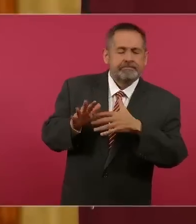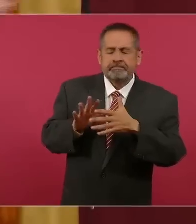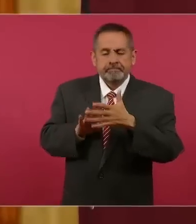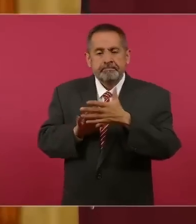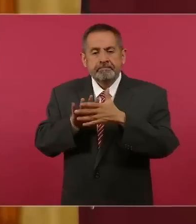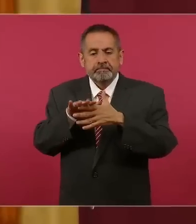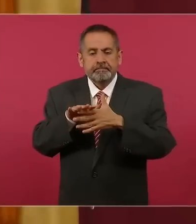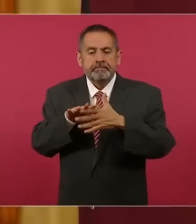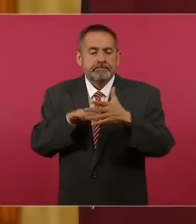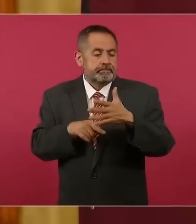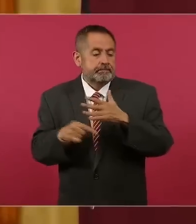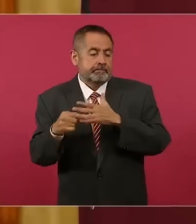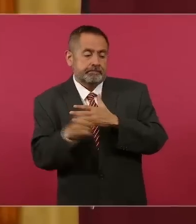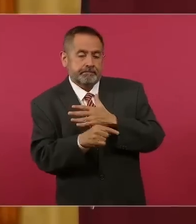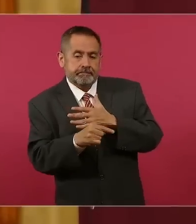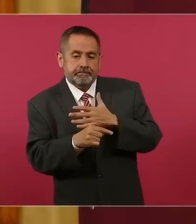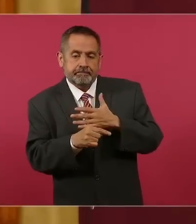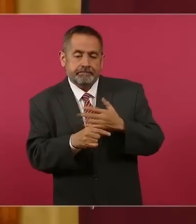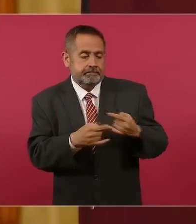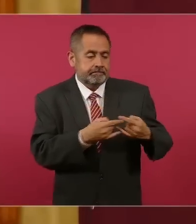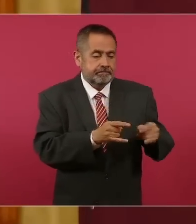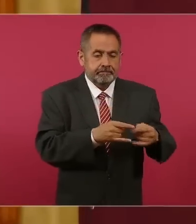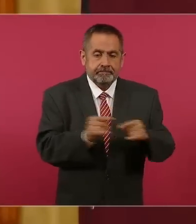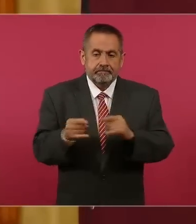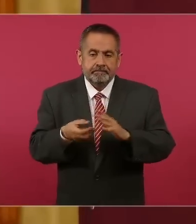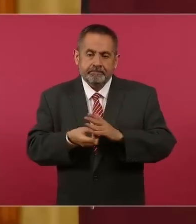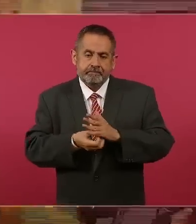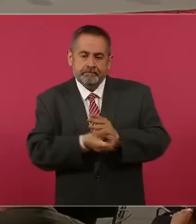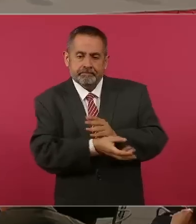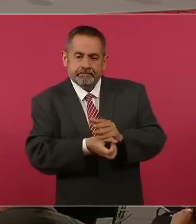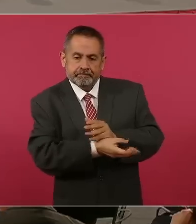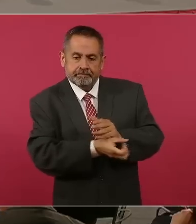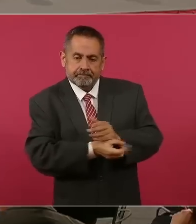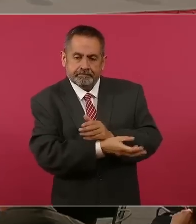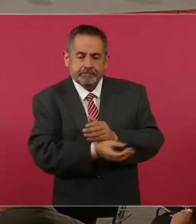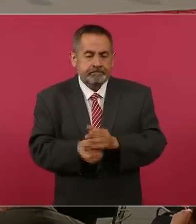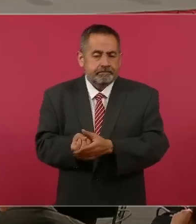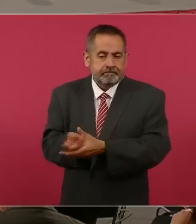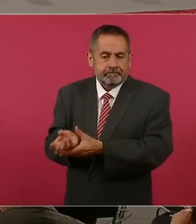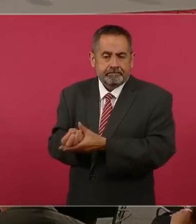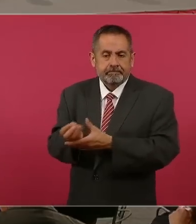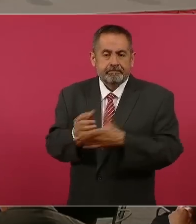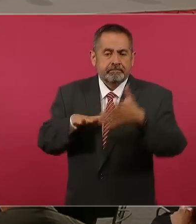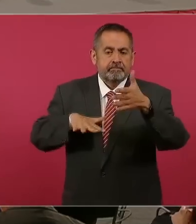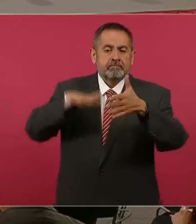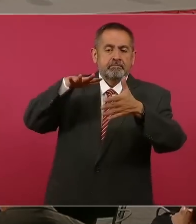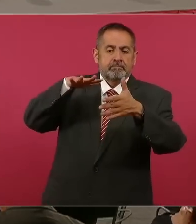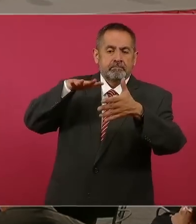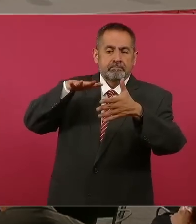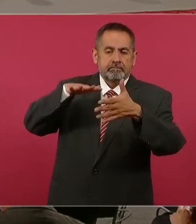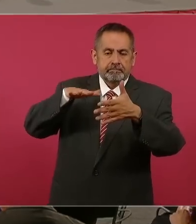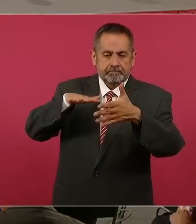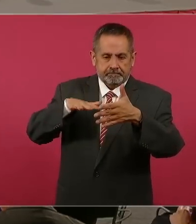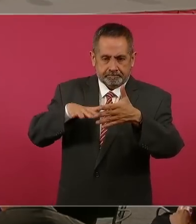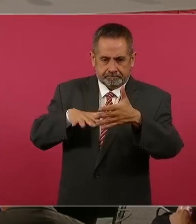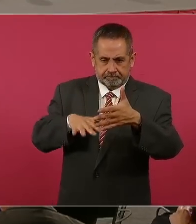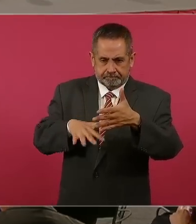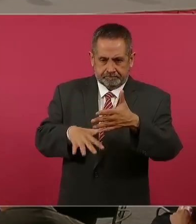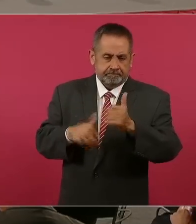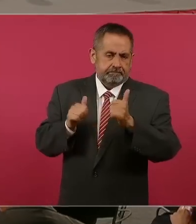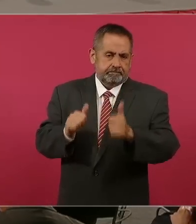cortina, entrarían en funcionamiento los vertedores para proteger precisamente la propia cortina. La inversión es un poco más